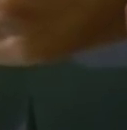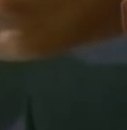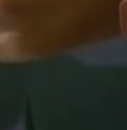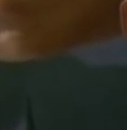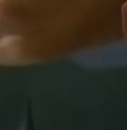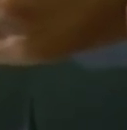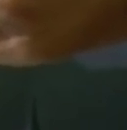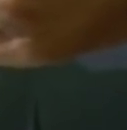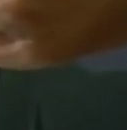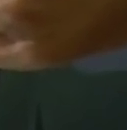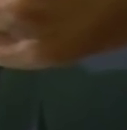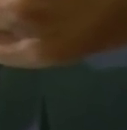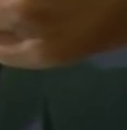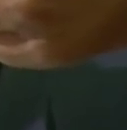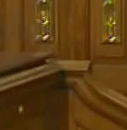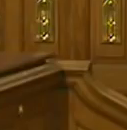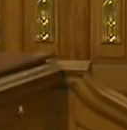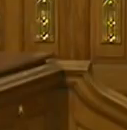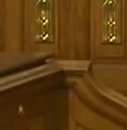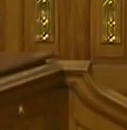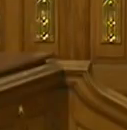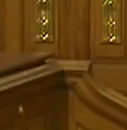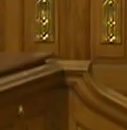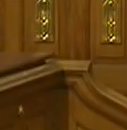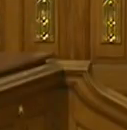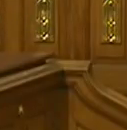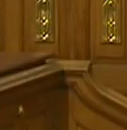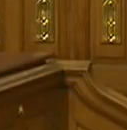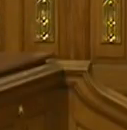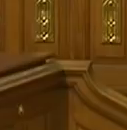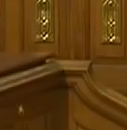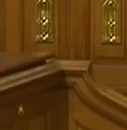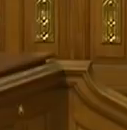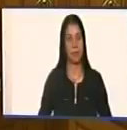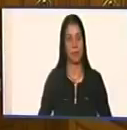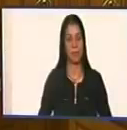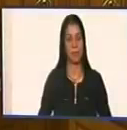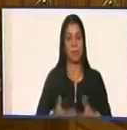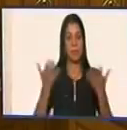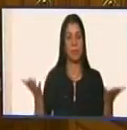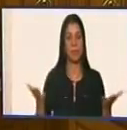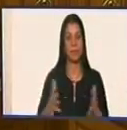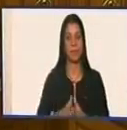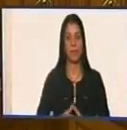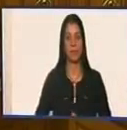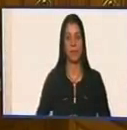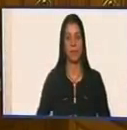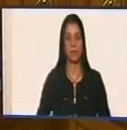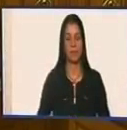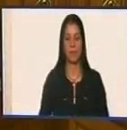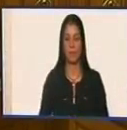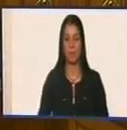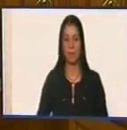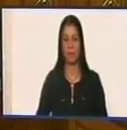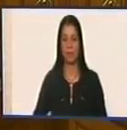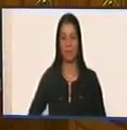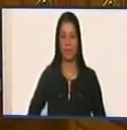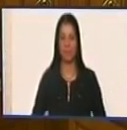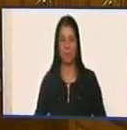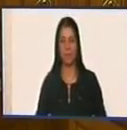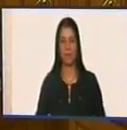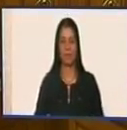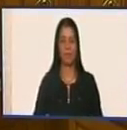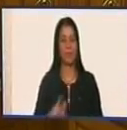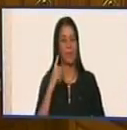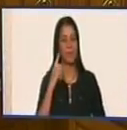el 138, él recoge o consigue la carpeta original con los trazos hechos